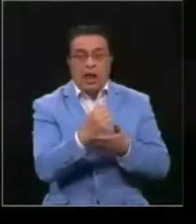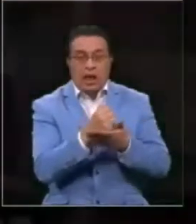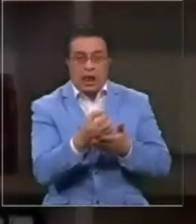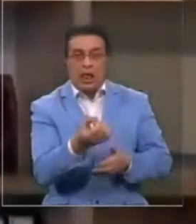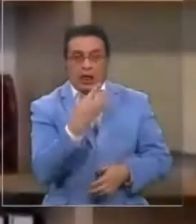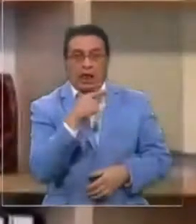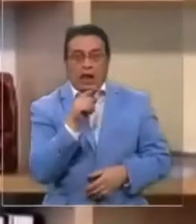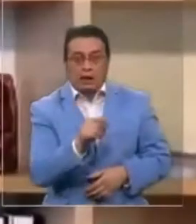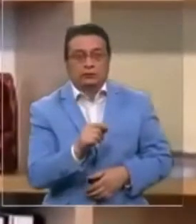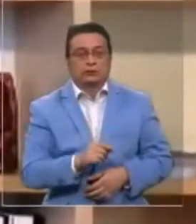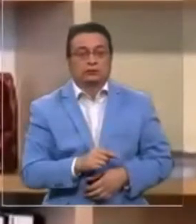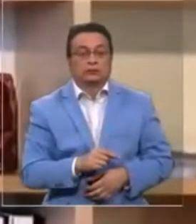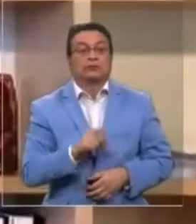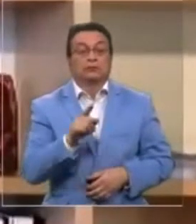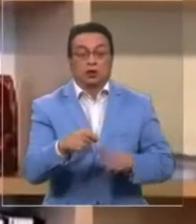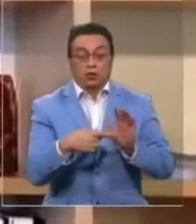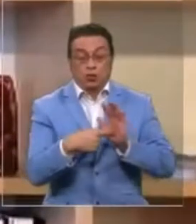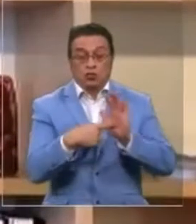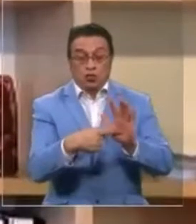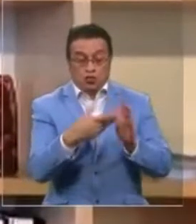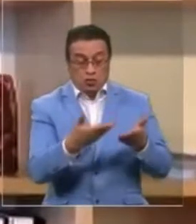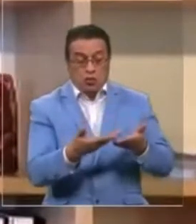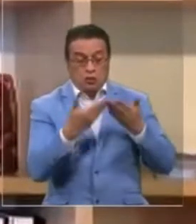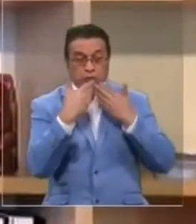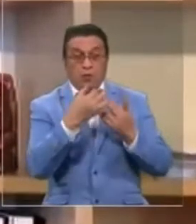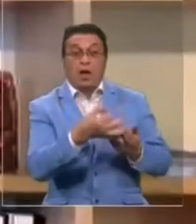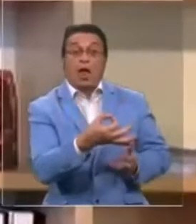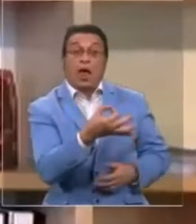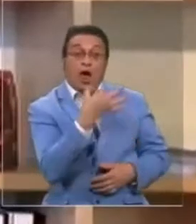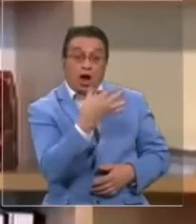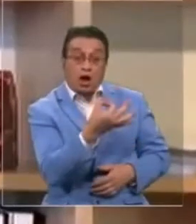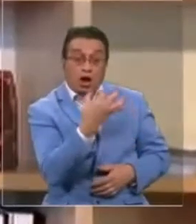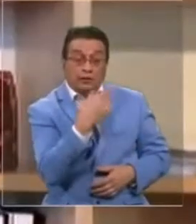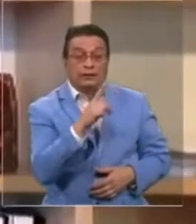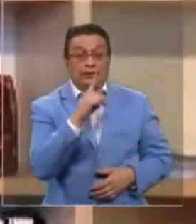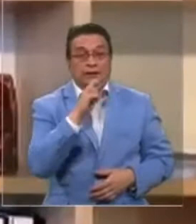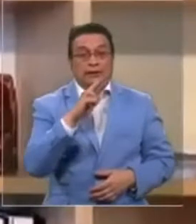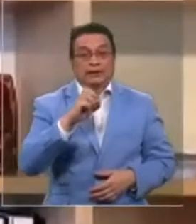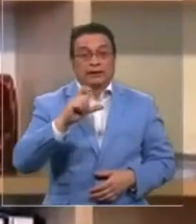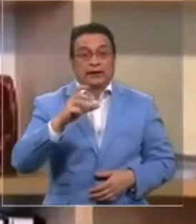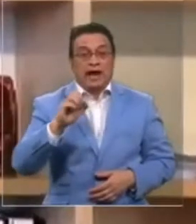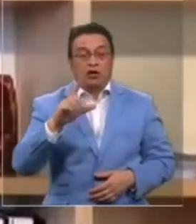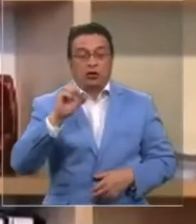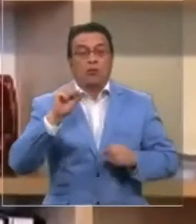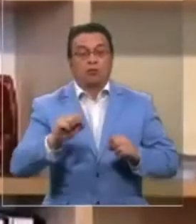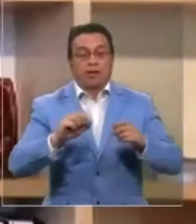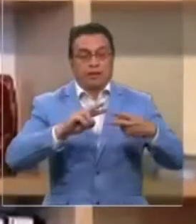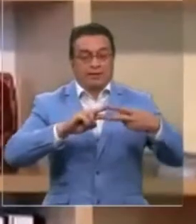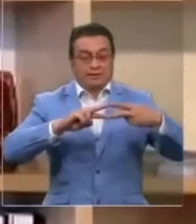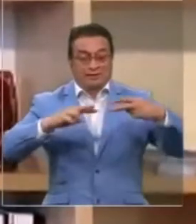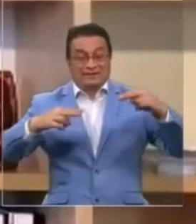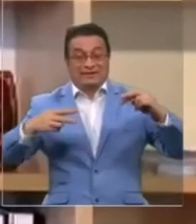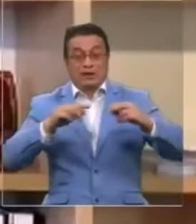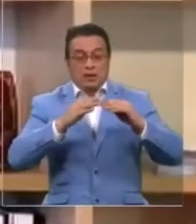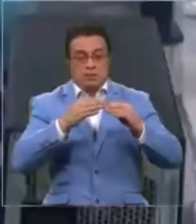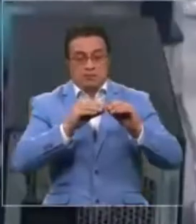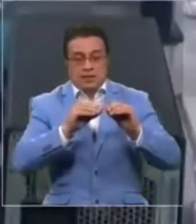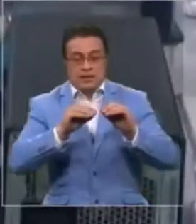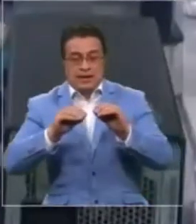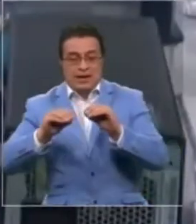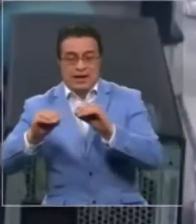clave. Logramos demostrar que la administración vía oral de la trehalosa puede retrasar el curso del ELA